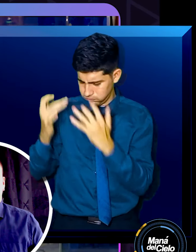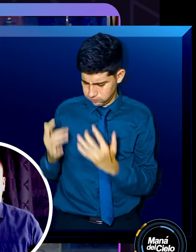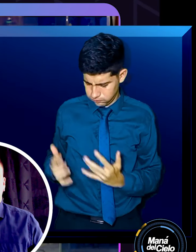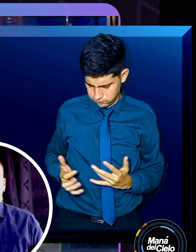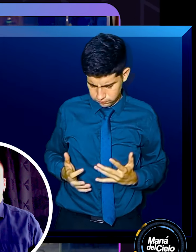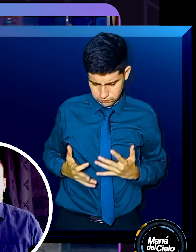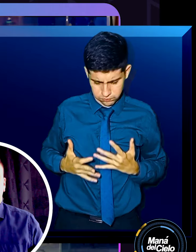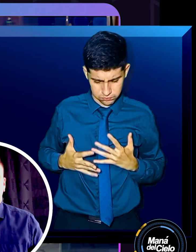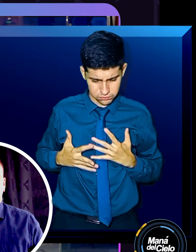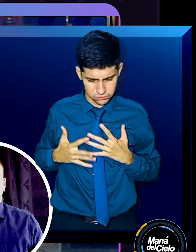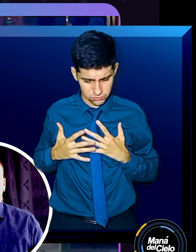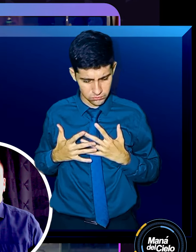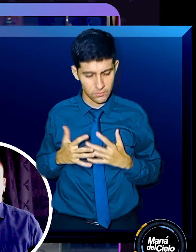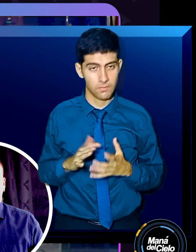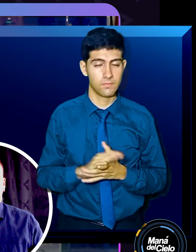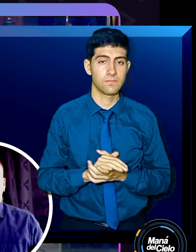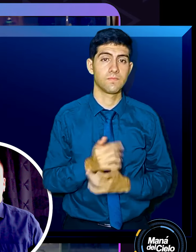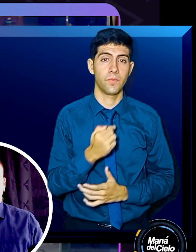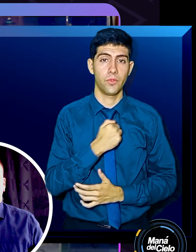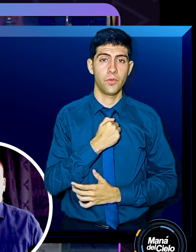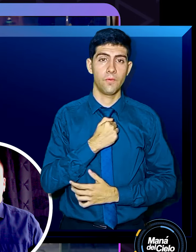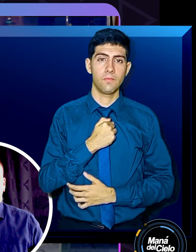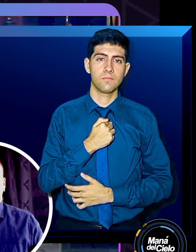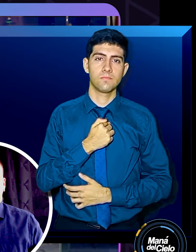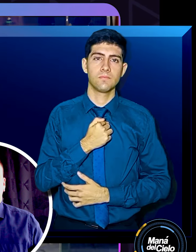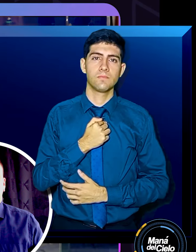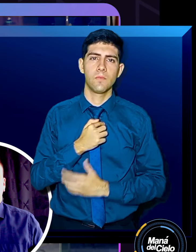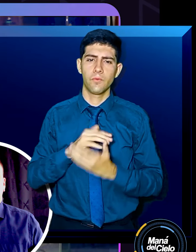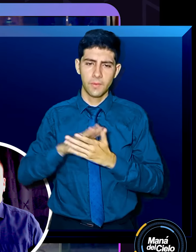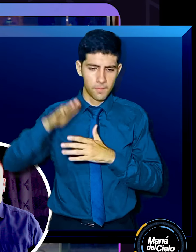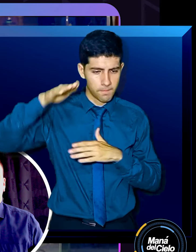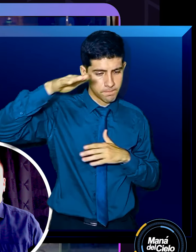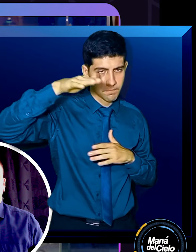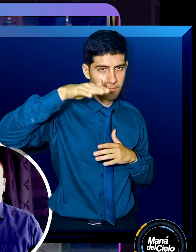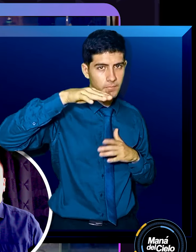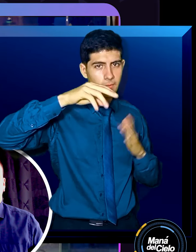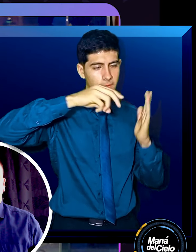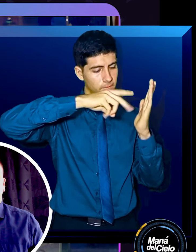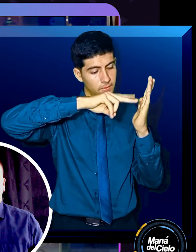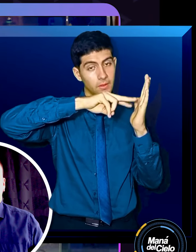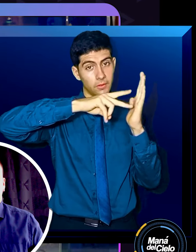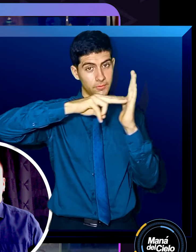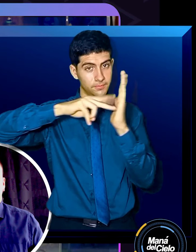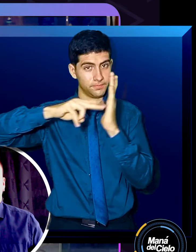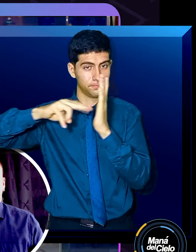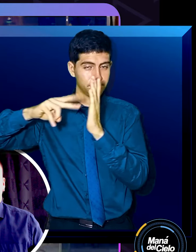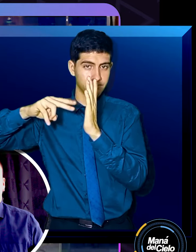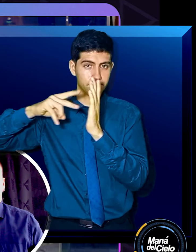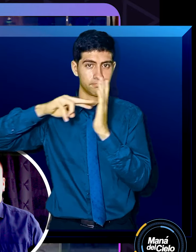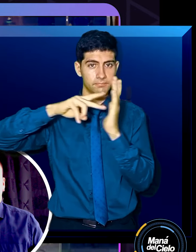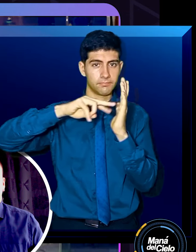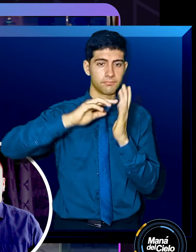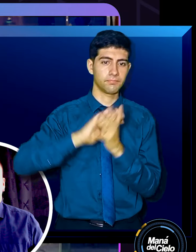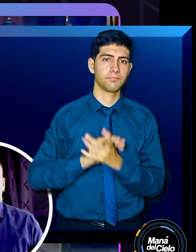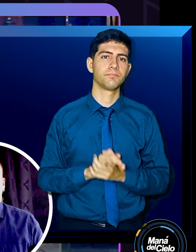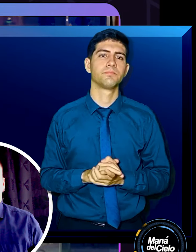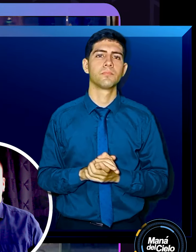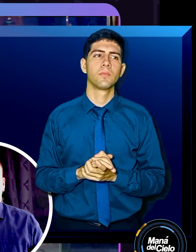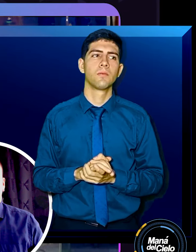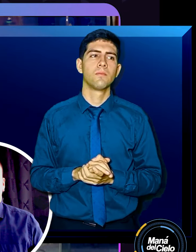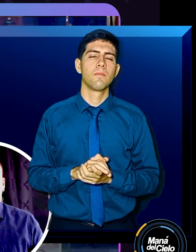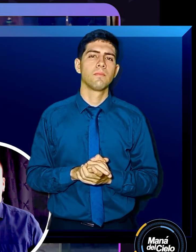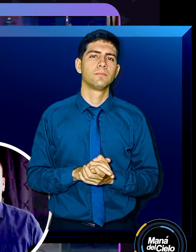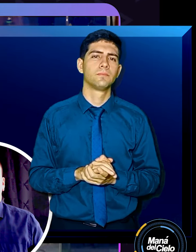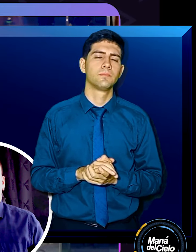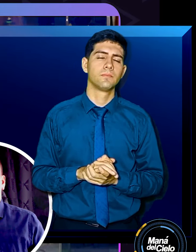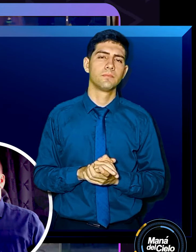Yo fui nadador bastante, fui salvavidas. Y le tenía cierto recelo a los ríos.